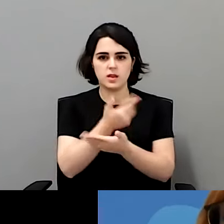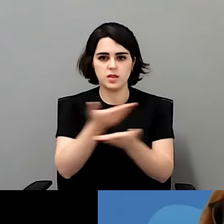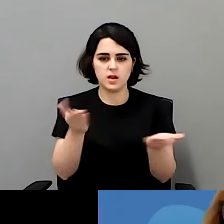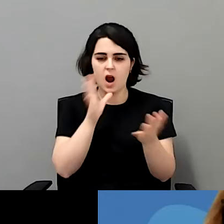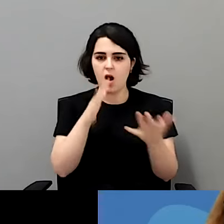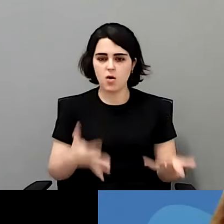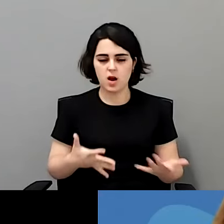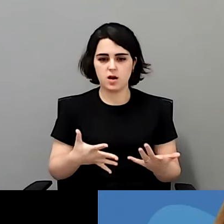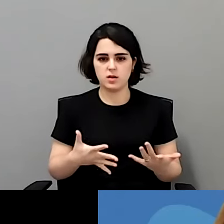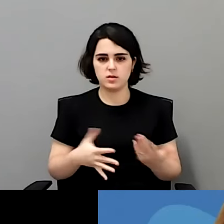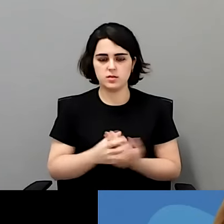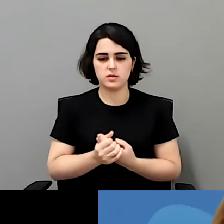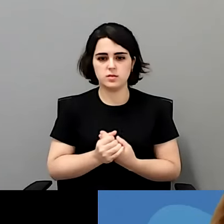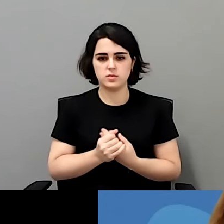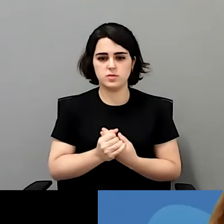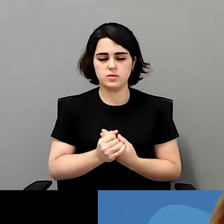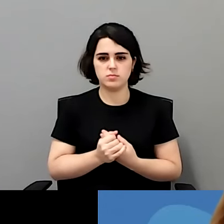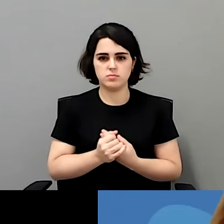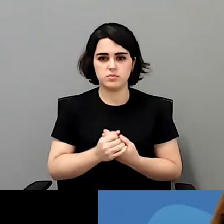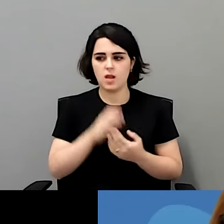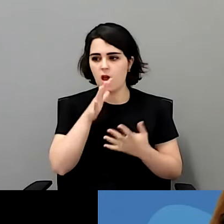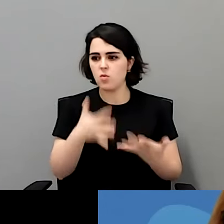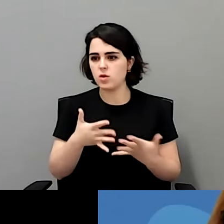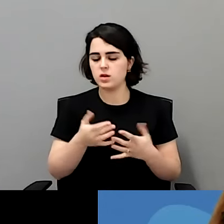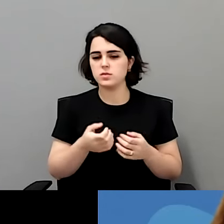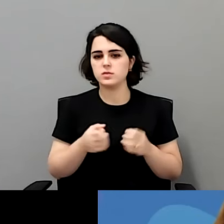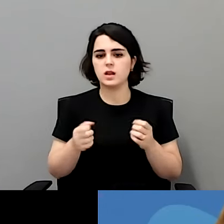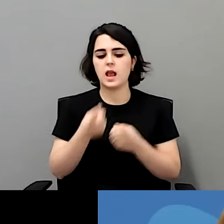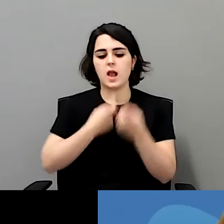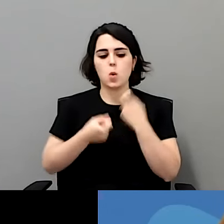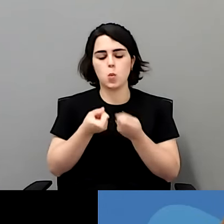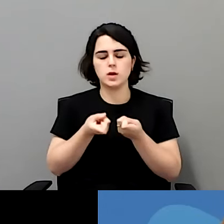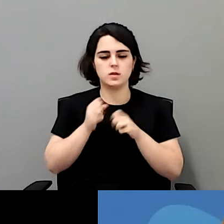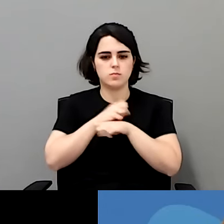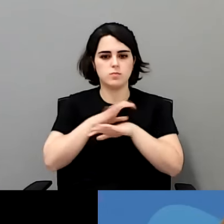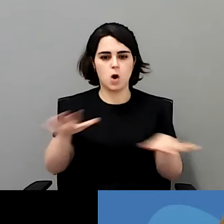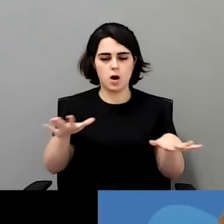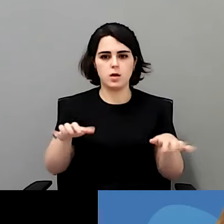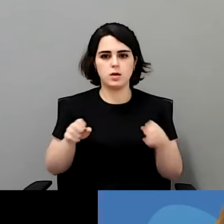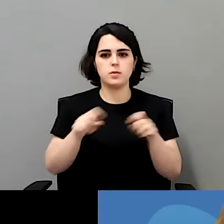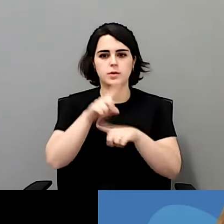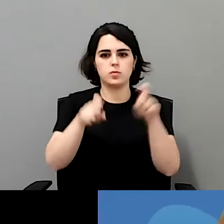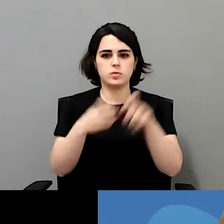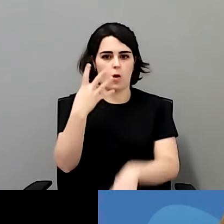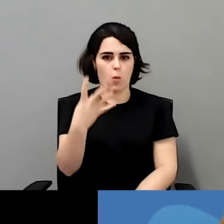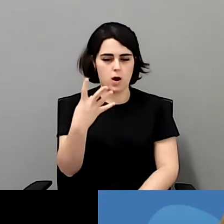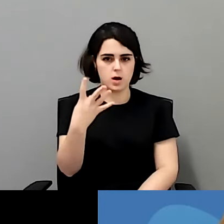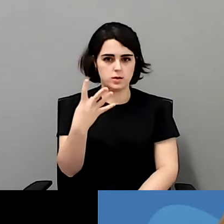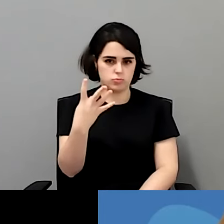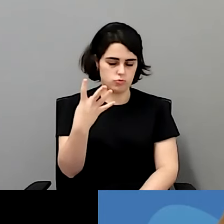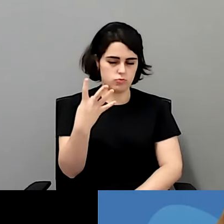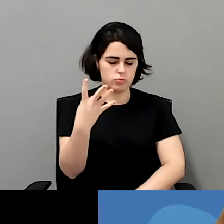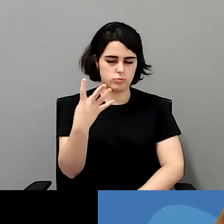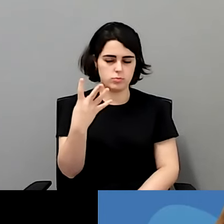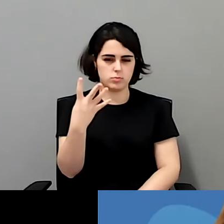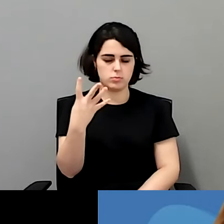ahora os vamos a lanzar una encuesta de cuatro preguntas